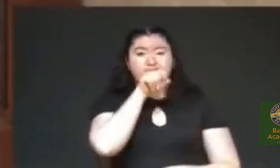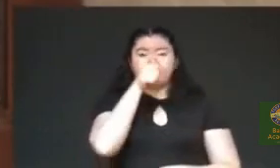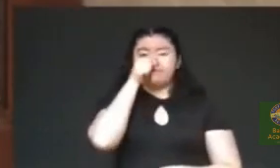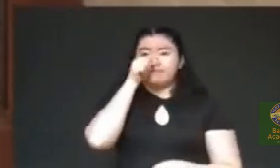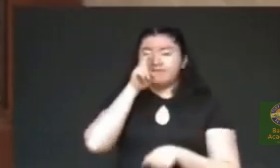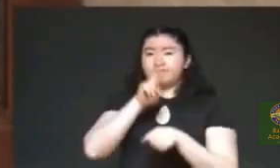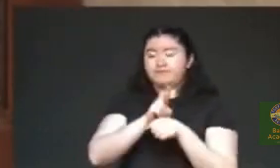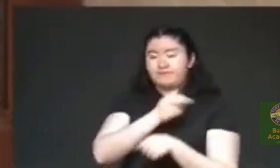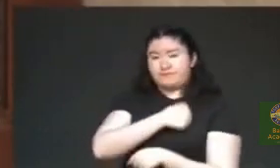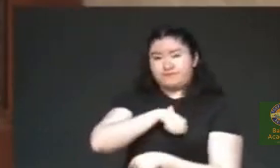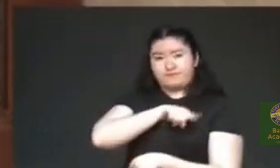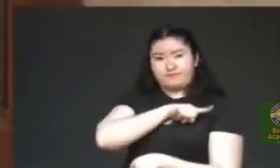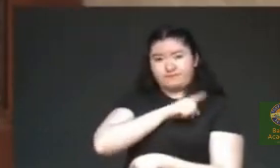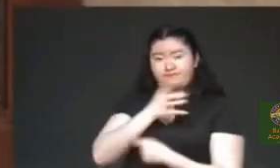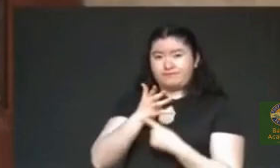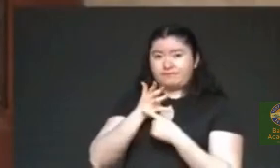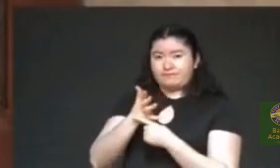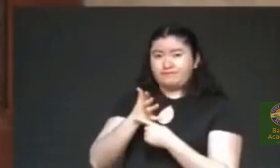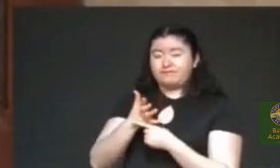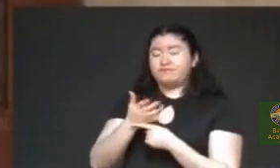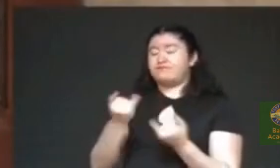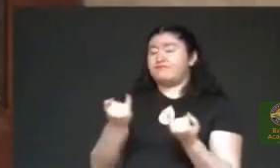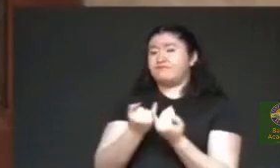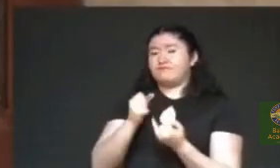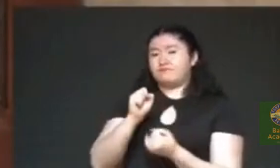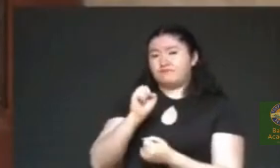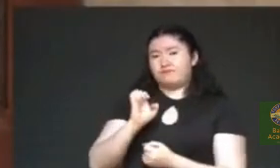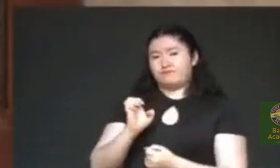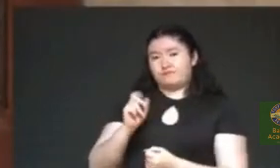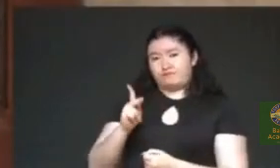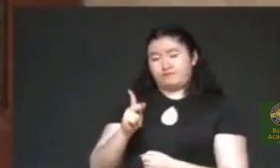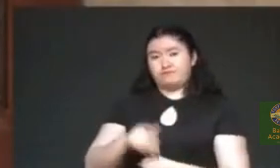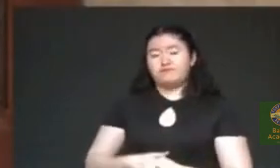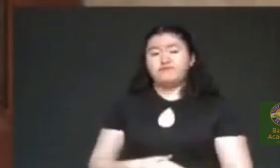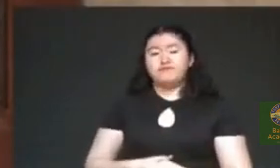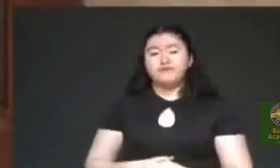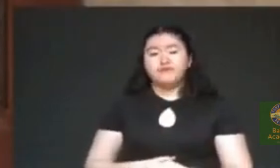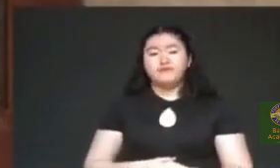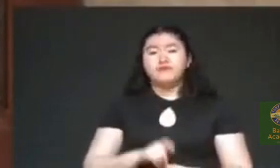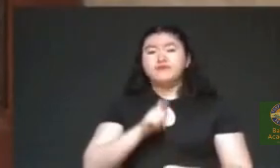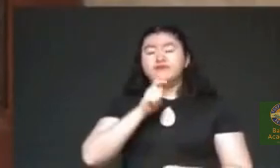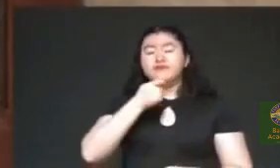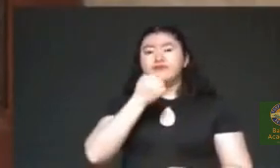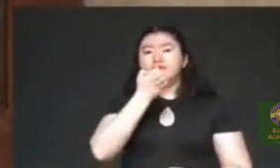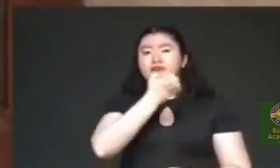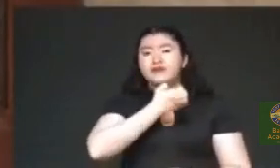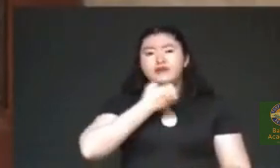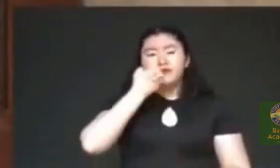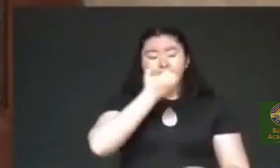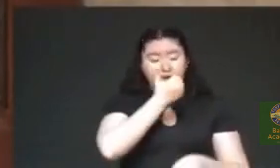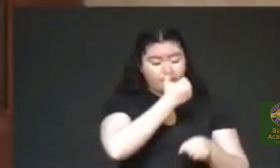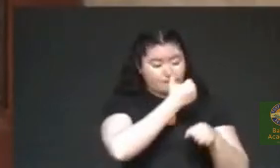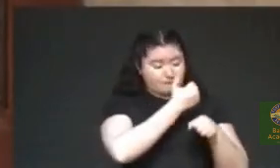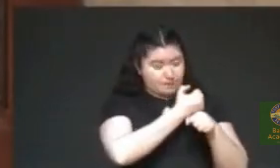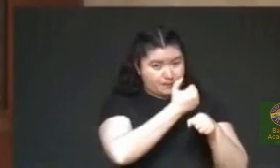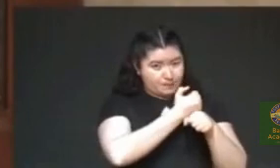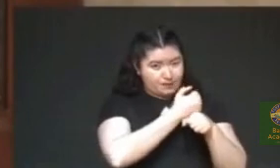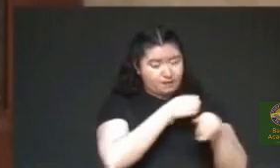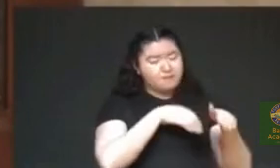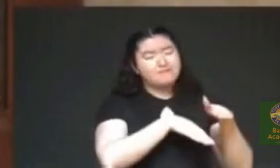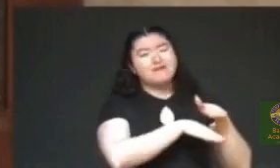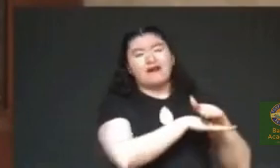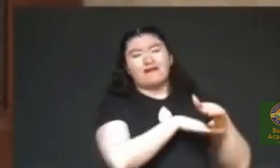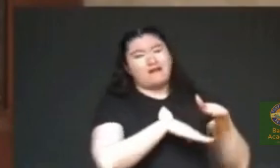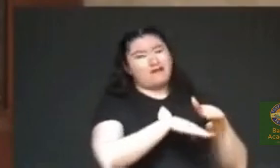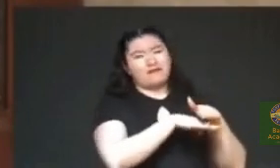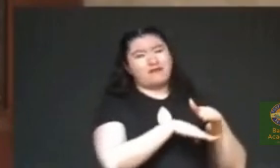la Secretaría de Salud y la Secretaría de Educación Pública. Obviamente yo estoy hablando de escuelas primarias, escuelas de educación